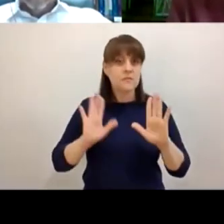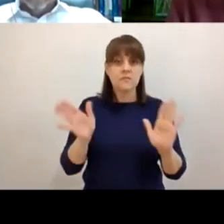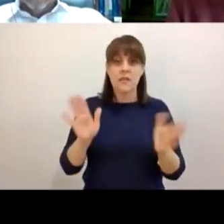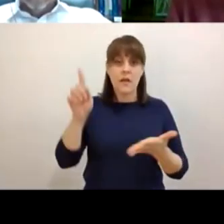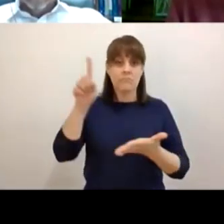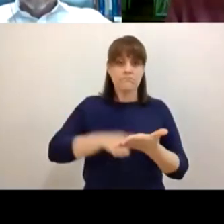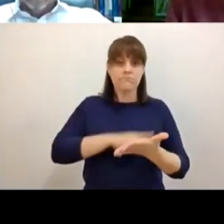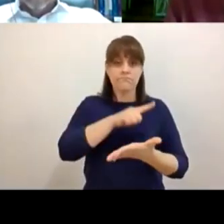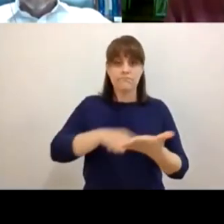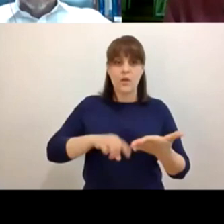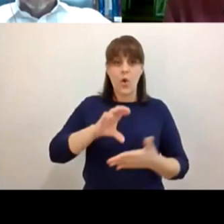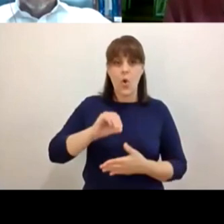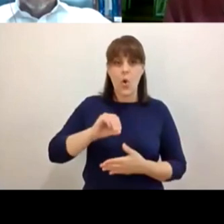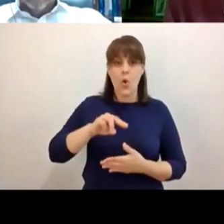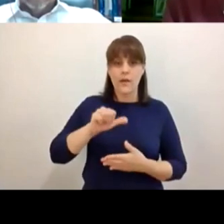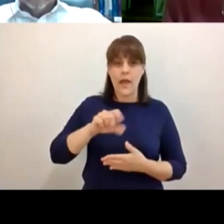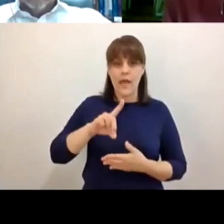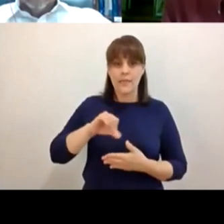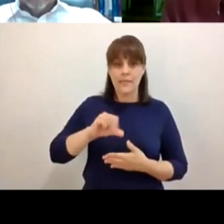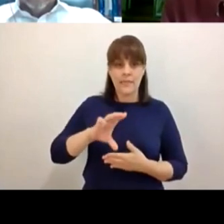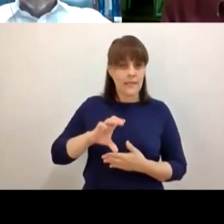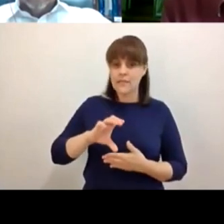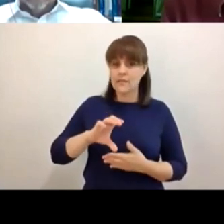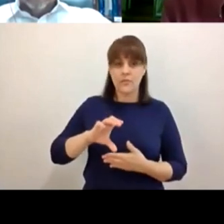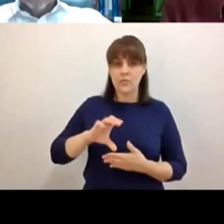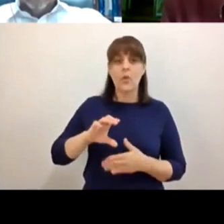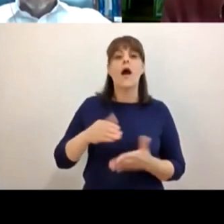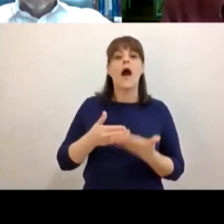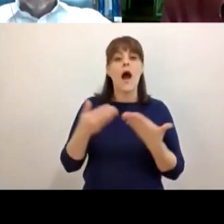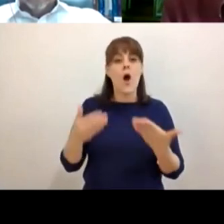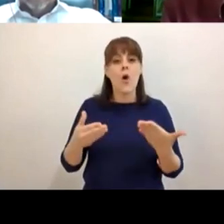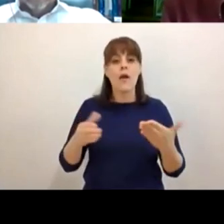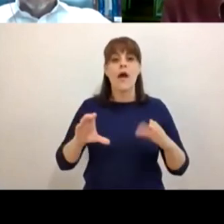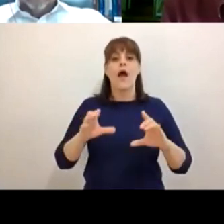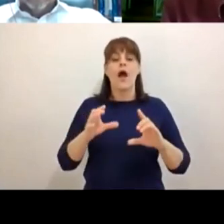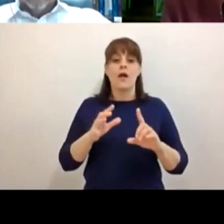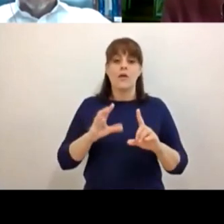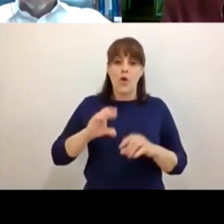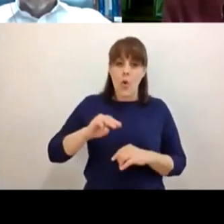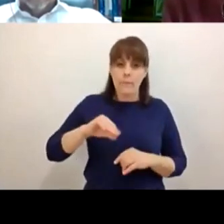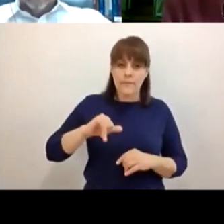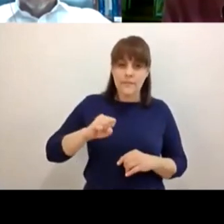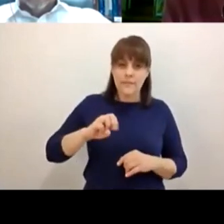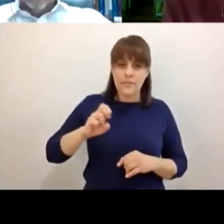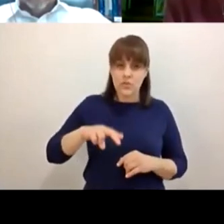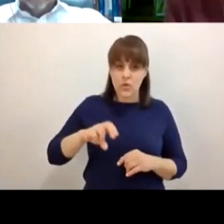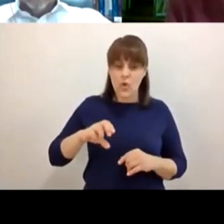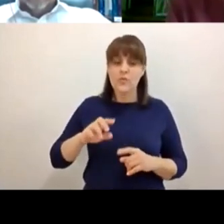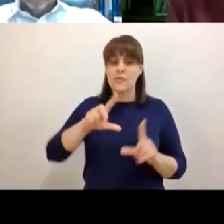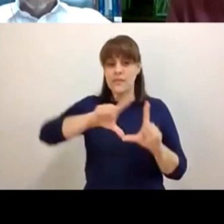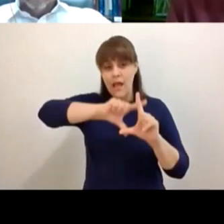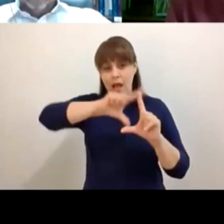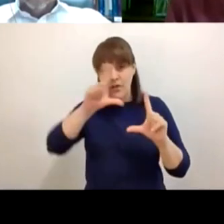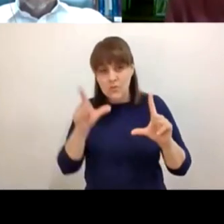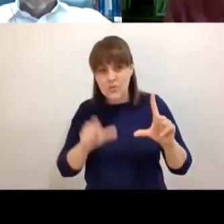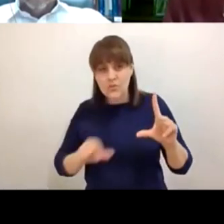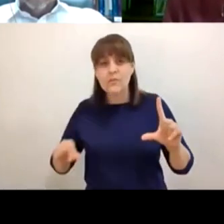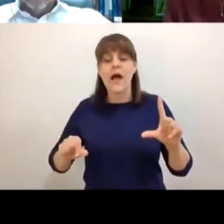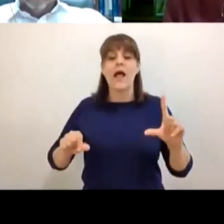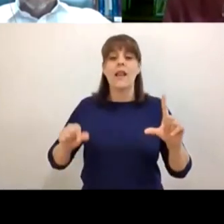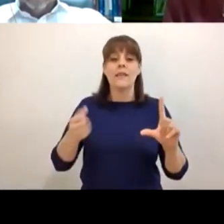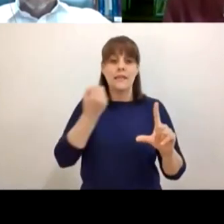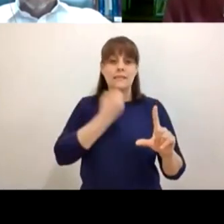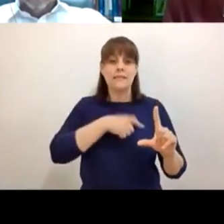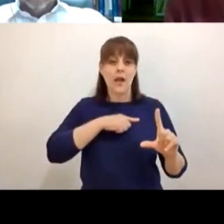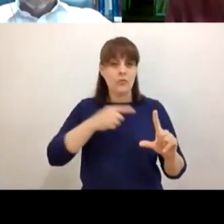futuro, sino que estamos integrando una sola gran Comisión Nacional de Salud Mental y Adicciones. Esto es muy